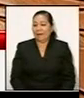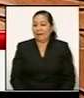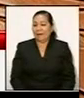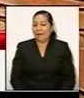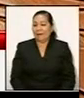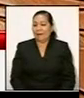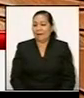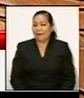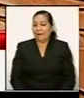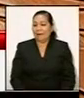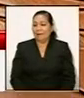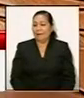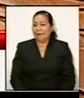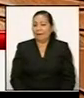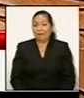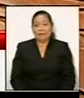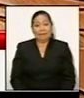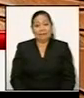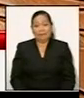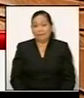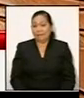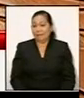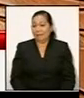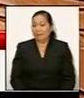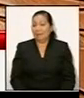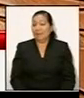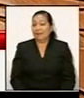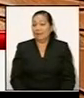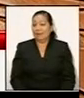increíble increíble pero cierto